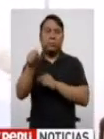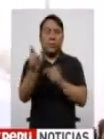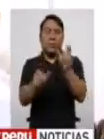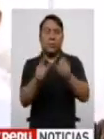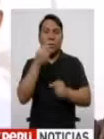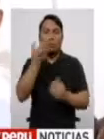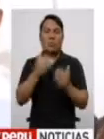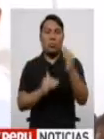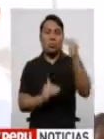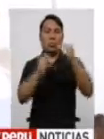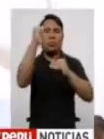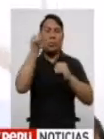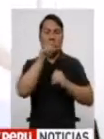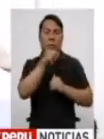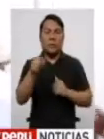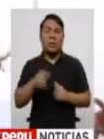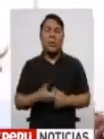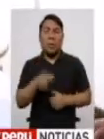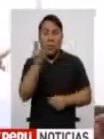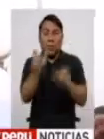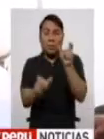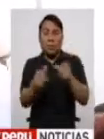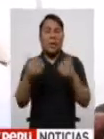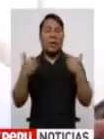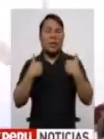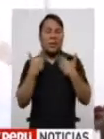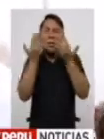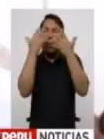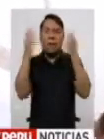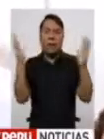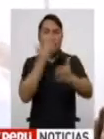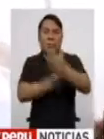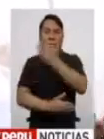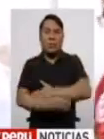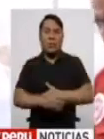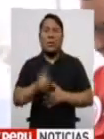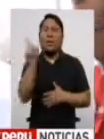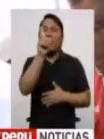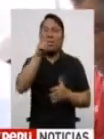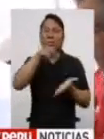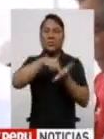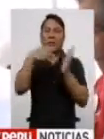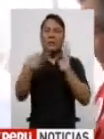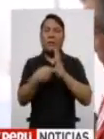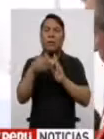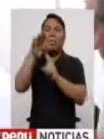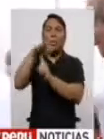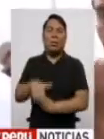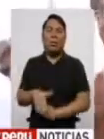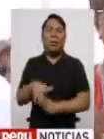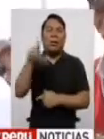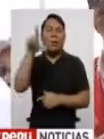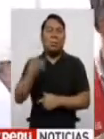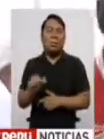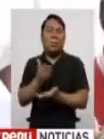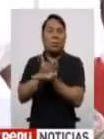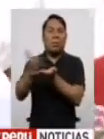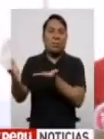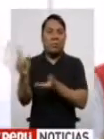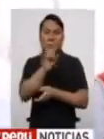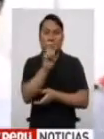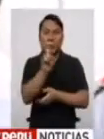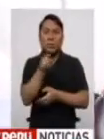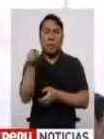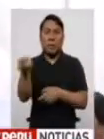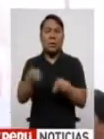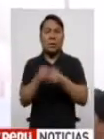alto nivel con ellas. El hecho de que una persona tenga algún grado de discapacidad de ninguna manera la inhibe de ser una persona